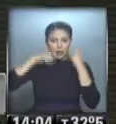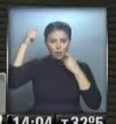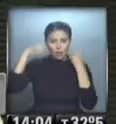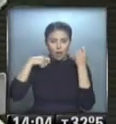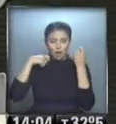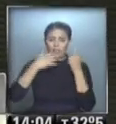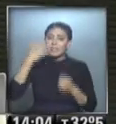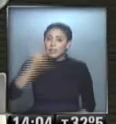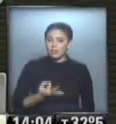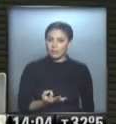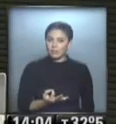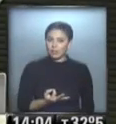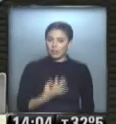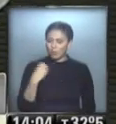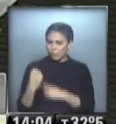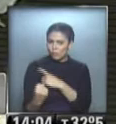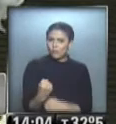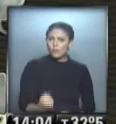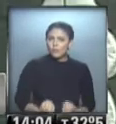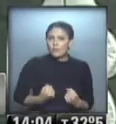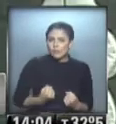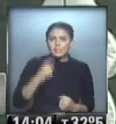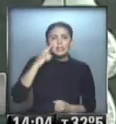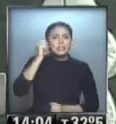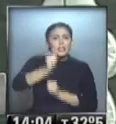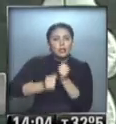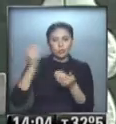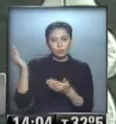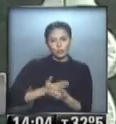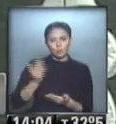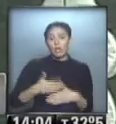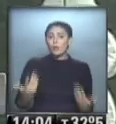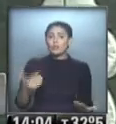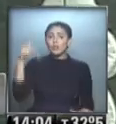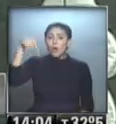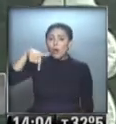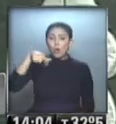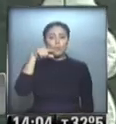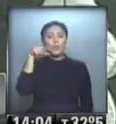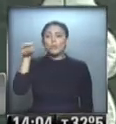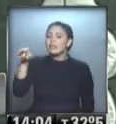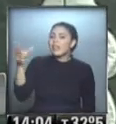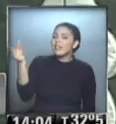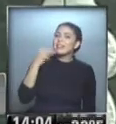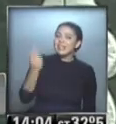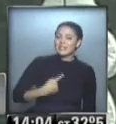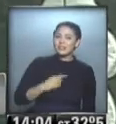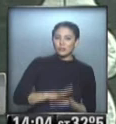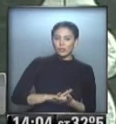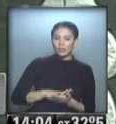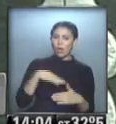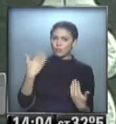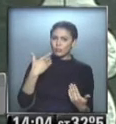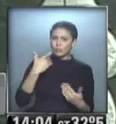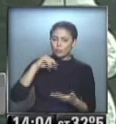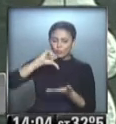una verdadera potencia industrial. Por eso cuando hoy usted me hablaba de las inmensas capacidades